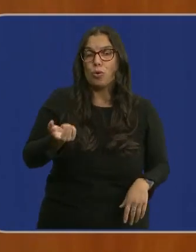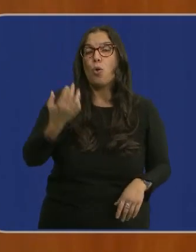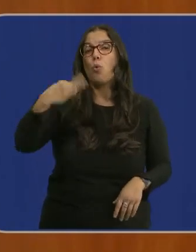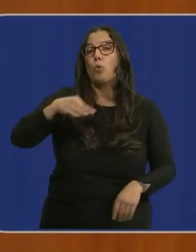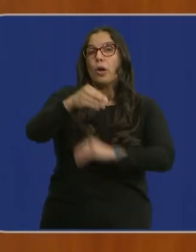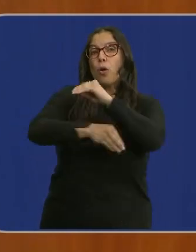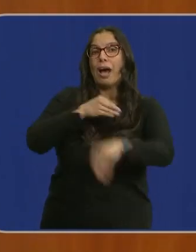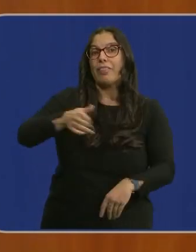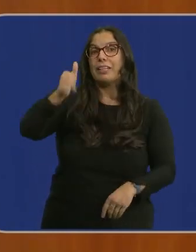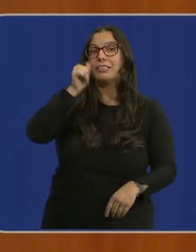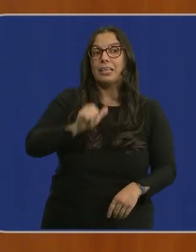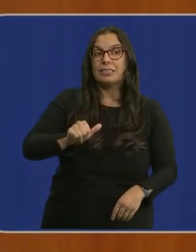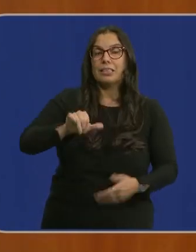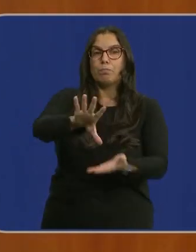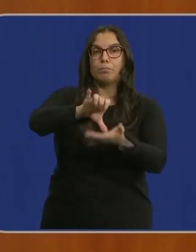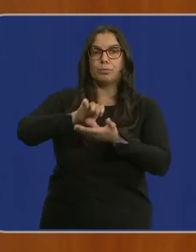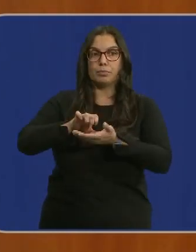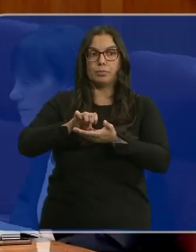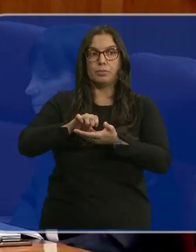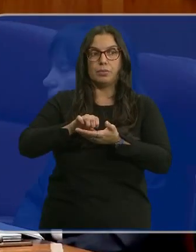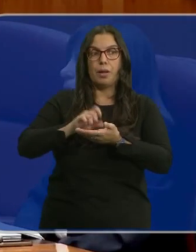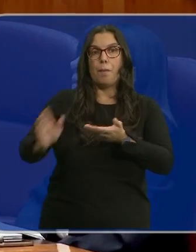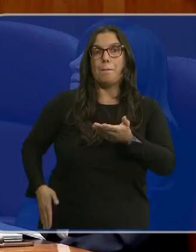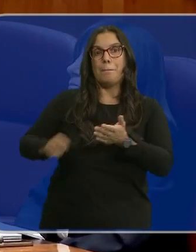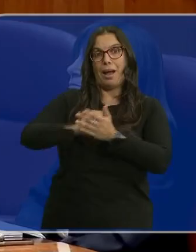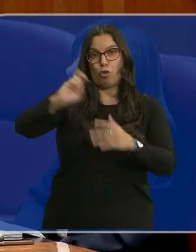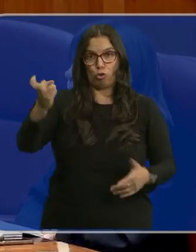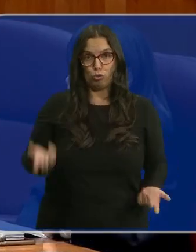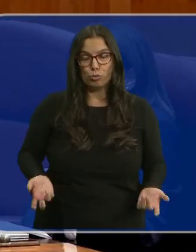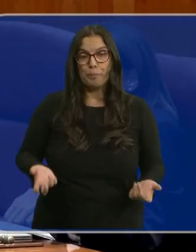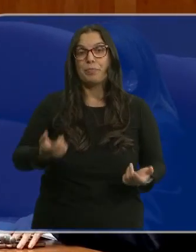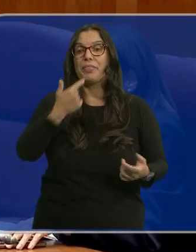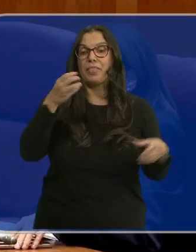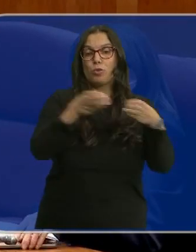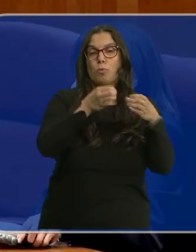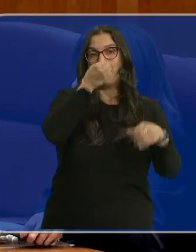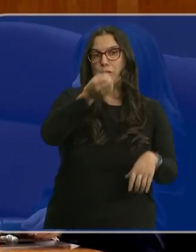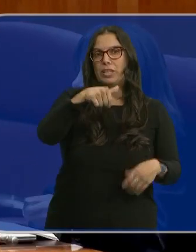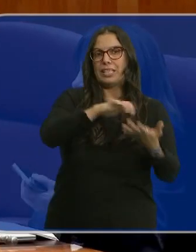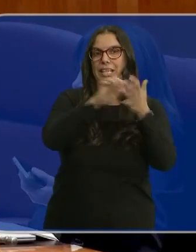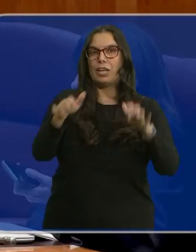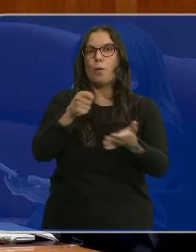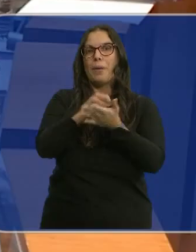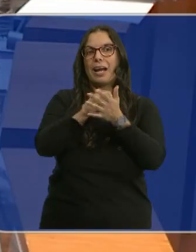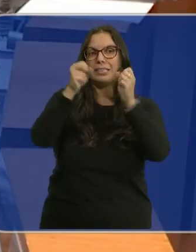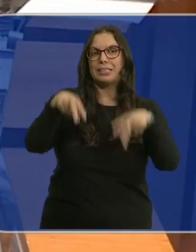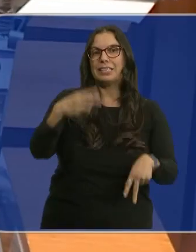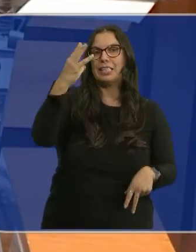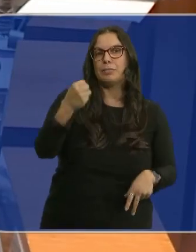hace Sánchez es trasladarla al bolsillo de otros. Desde la bancada socialista aseguran que Castilla y León dejaría de pagar